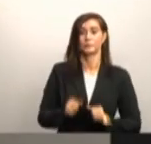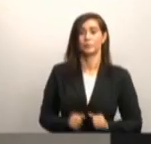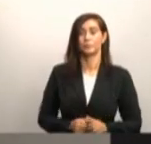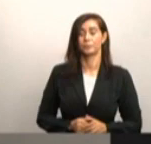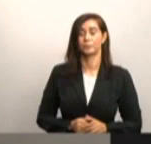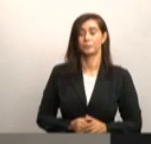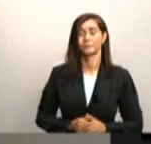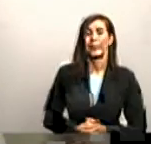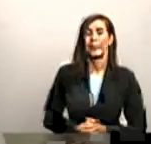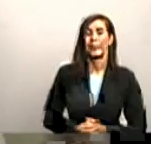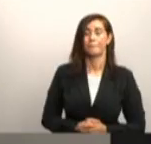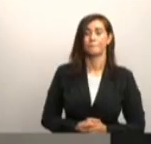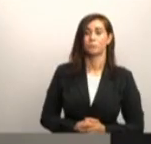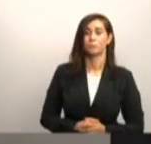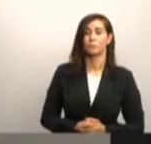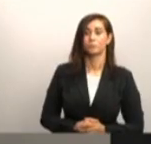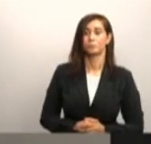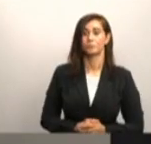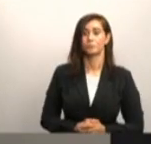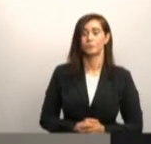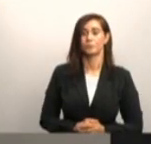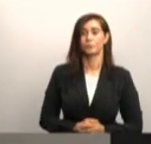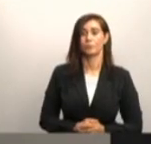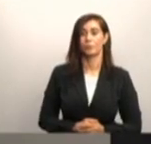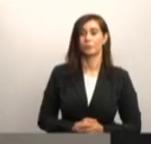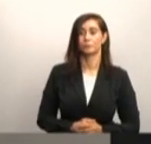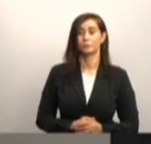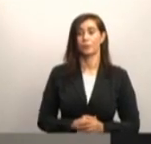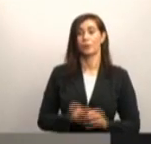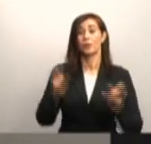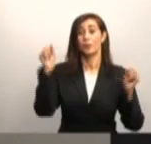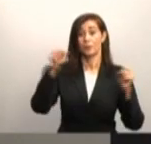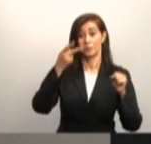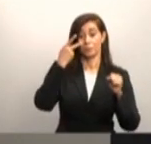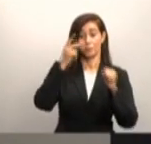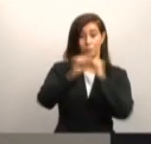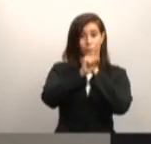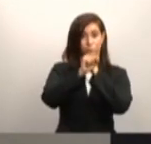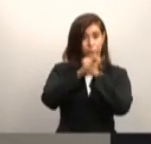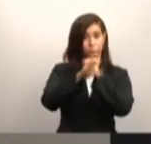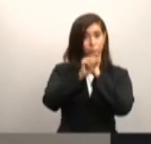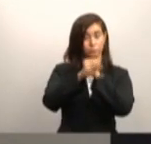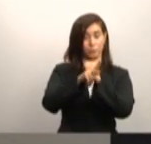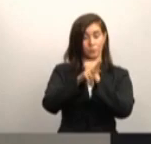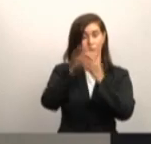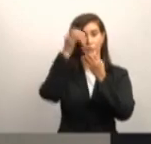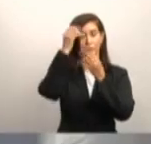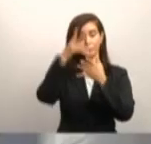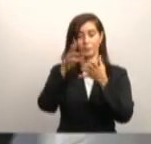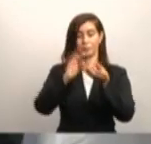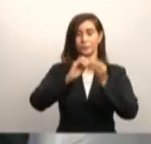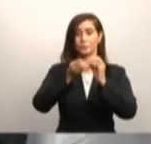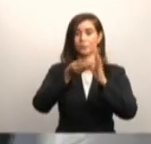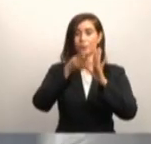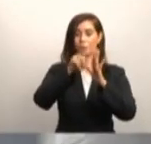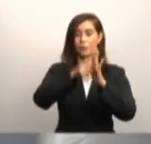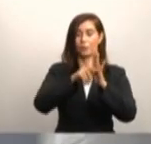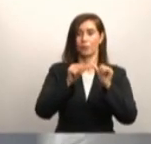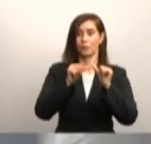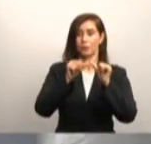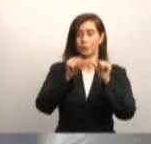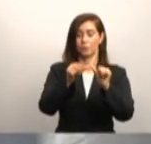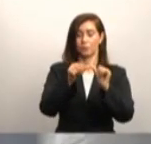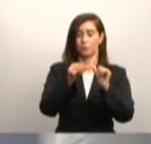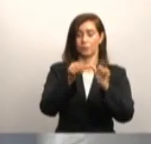momento, si vemos las informaciones que le hemos ofrecido, el número de casos